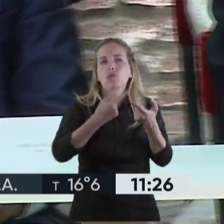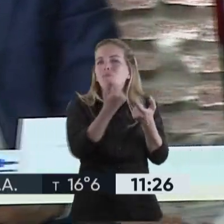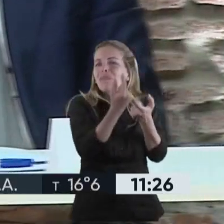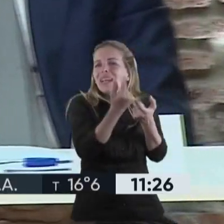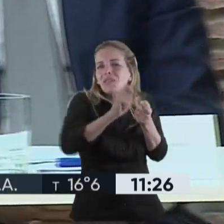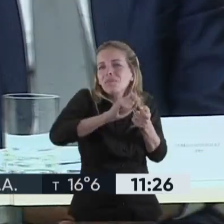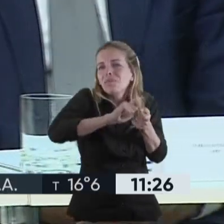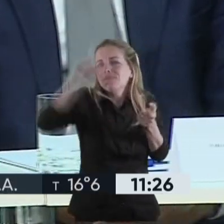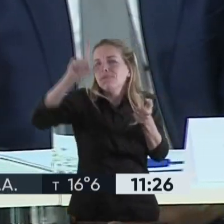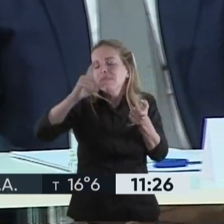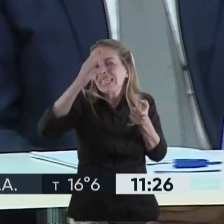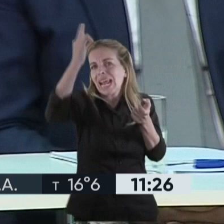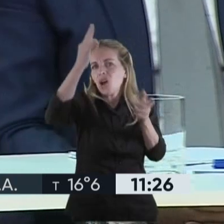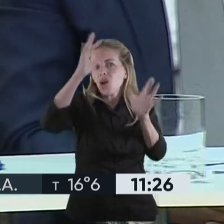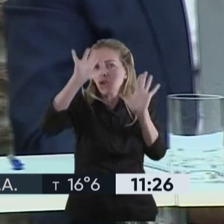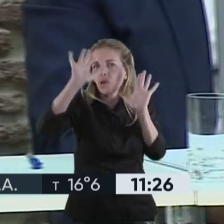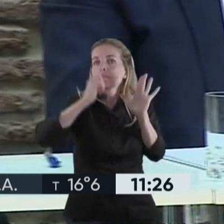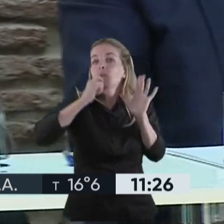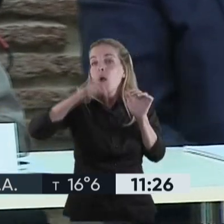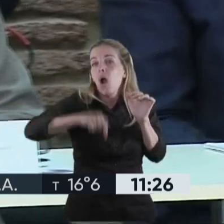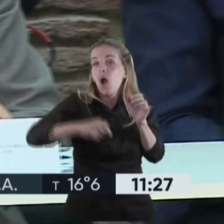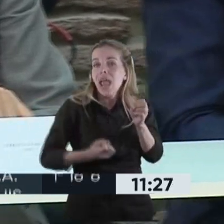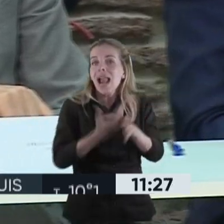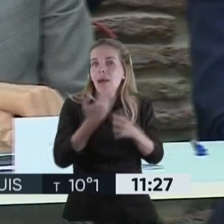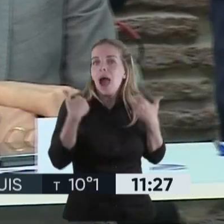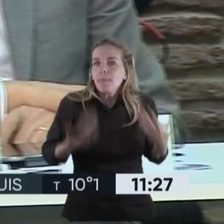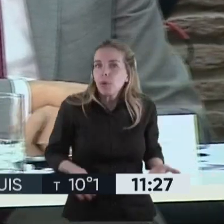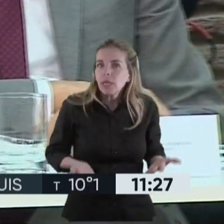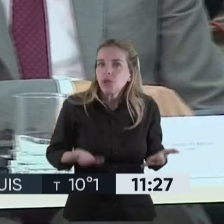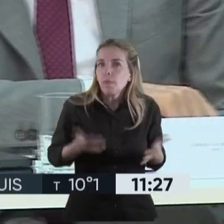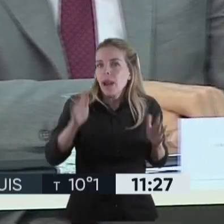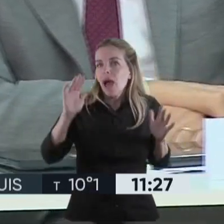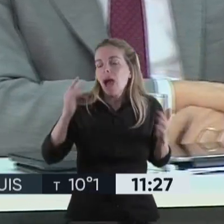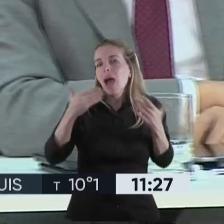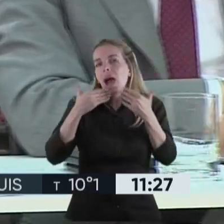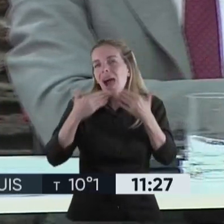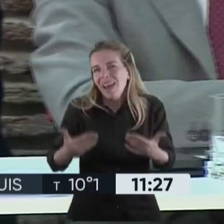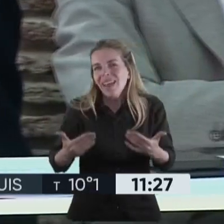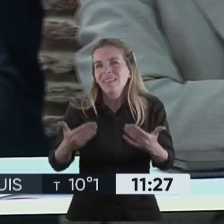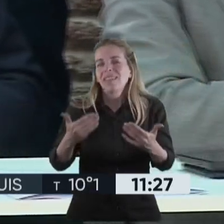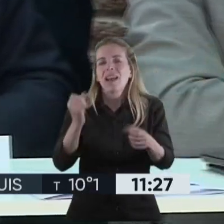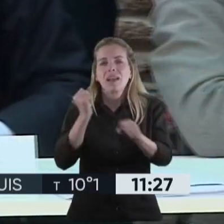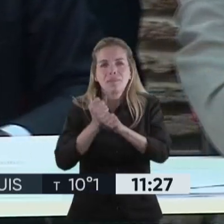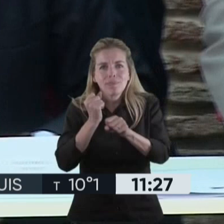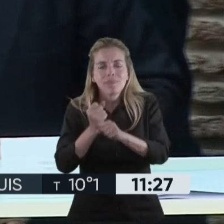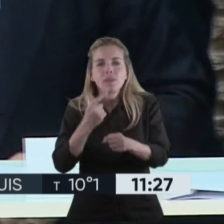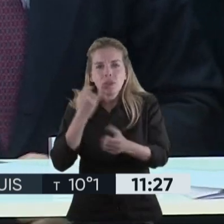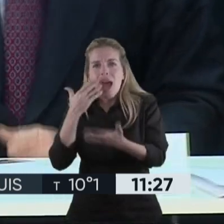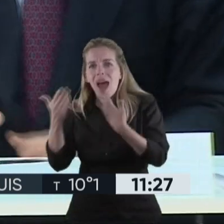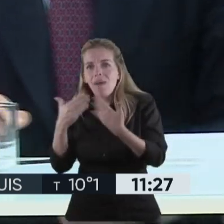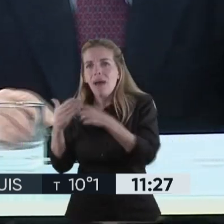enorme. Hoy a la mañana, que aprovecho para despedirlo y darle gracias por todo el trabajo realizado, hablaba con Roberto